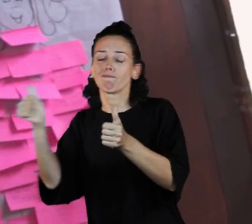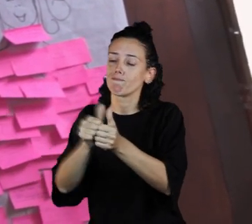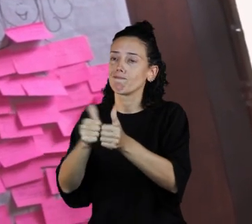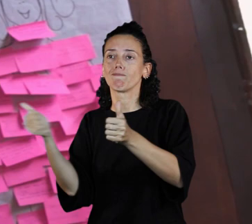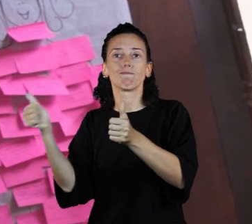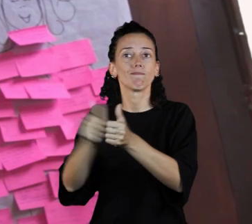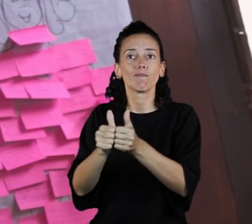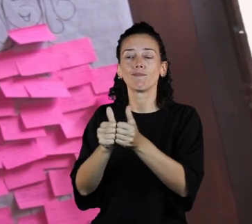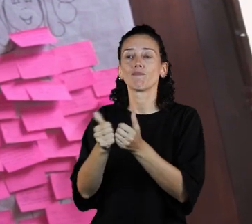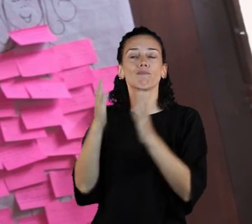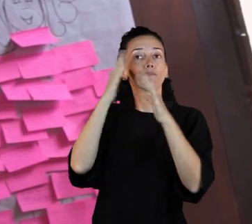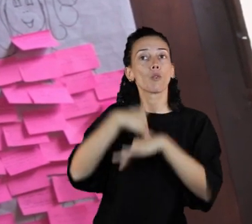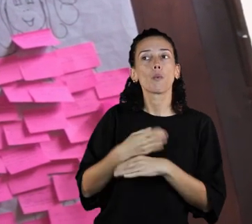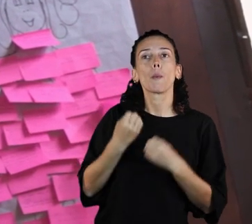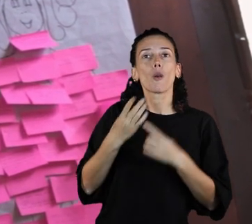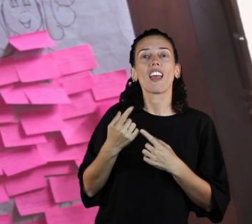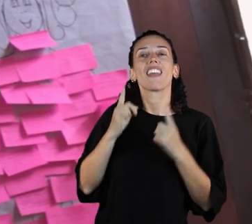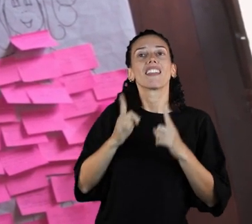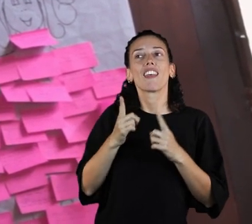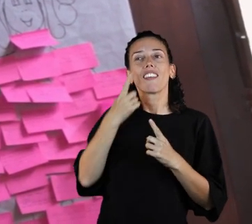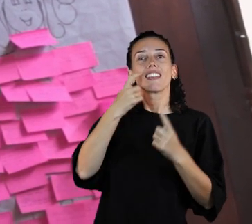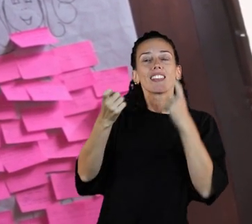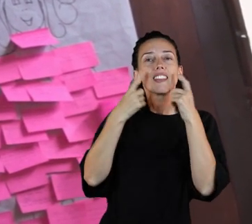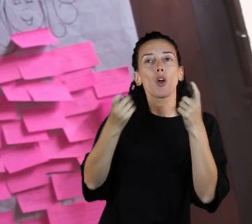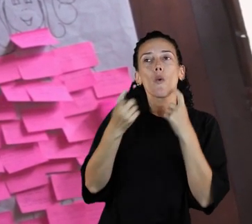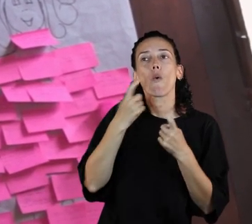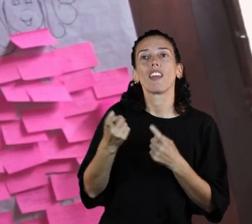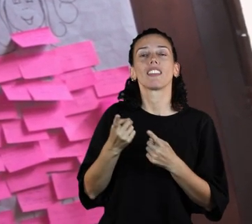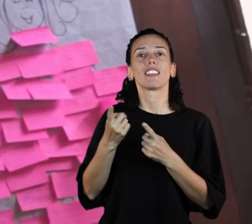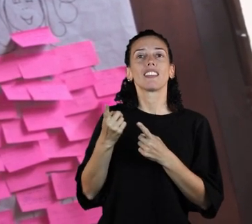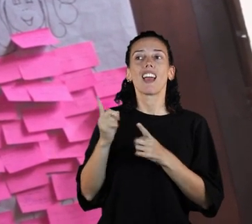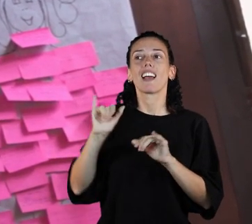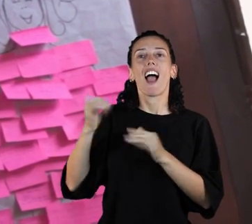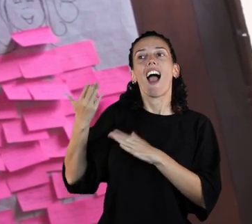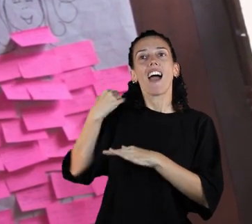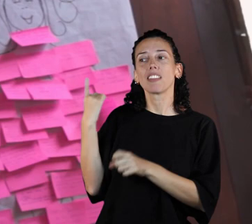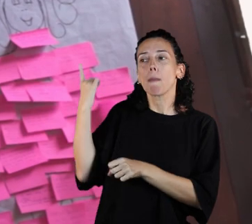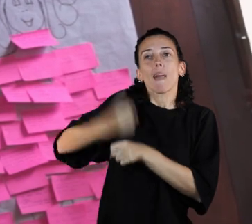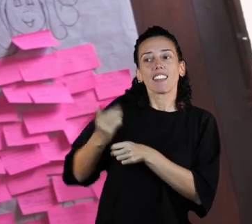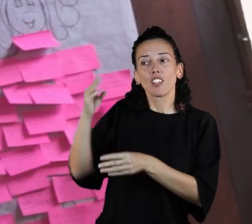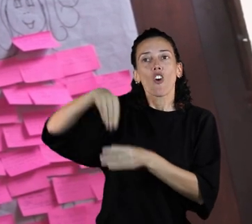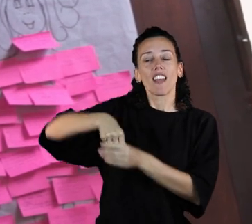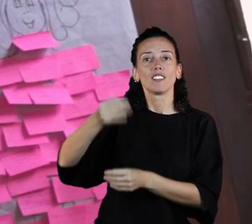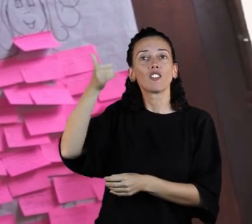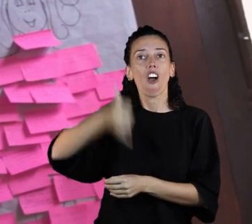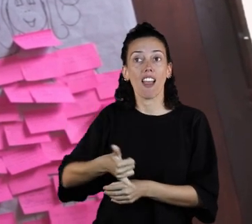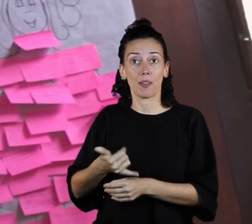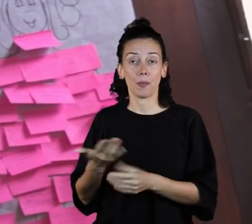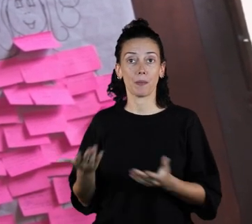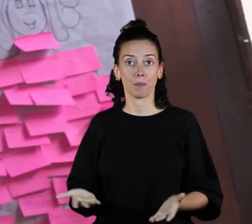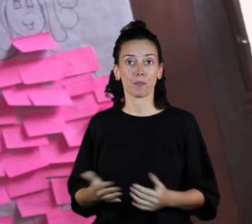logra salir de una situación de violencia, o sale y después vuelve, o no se mueve, y que